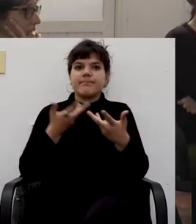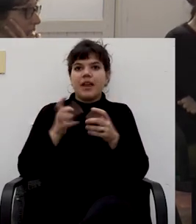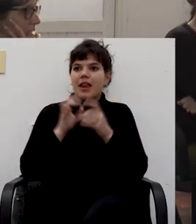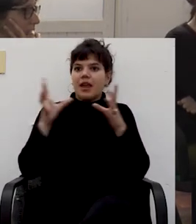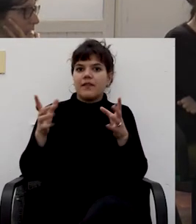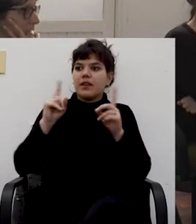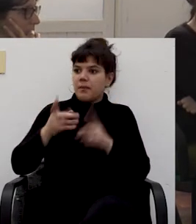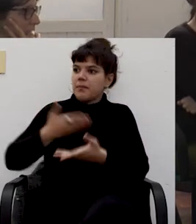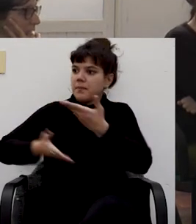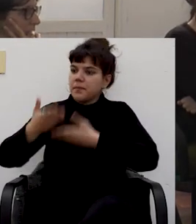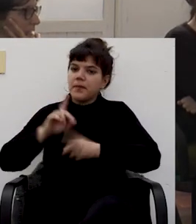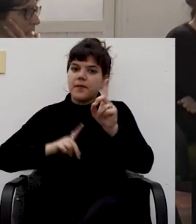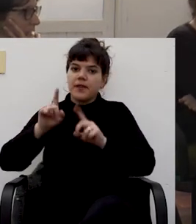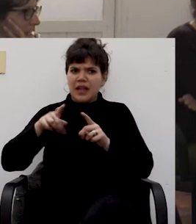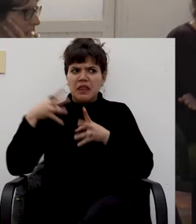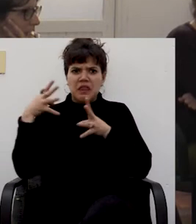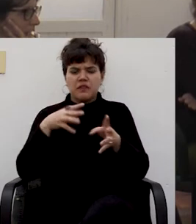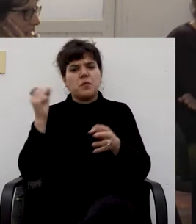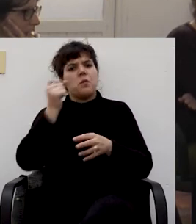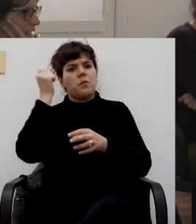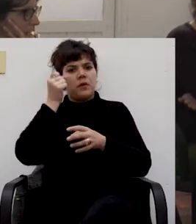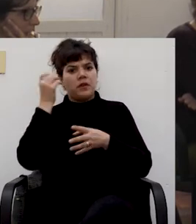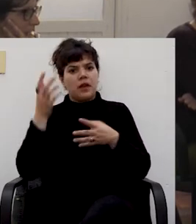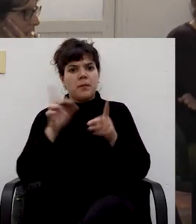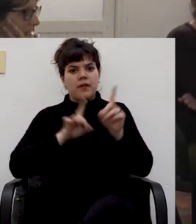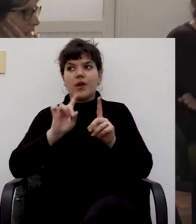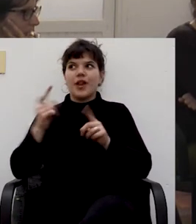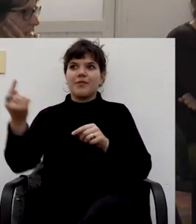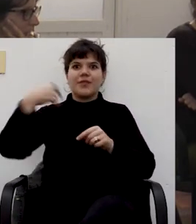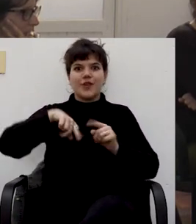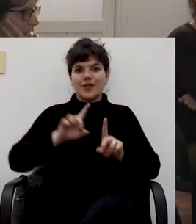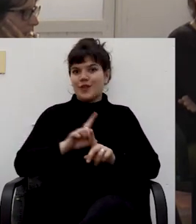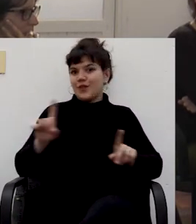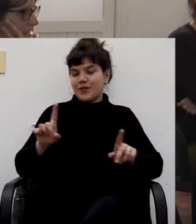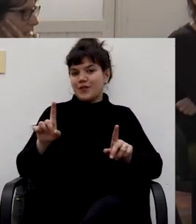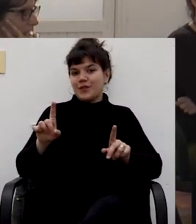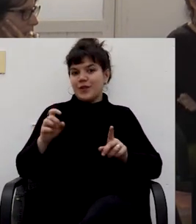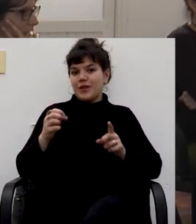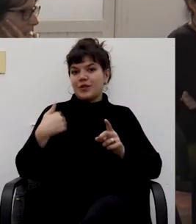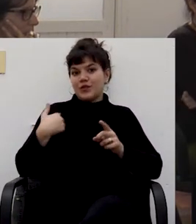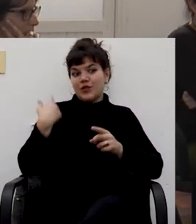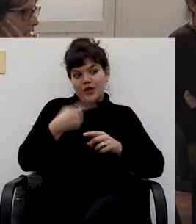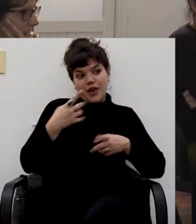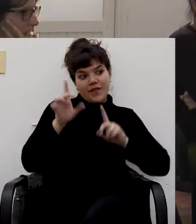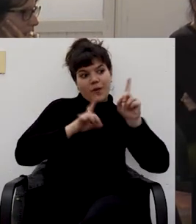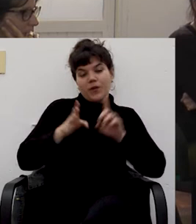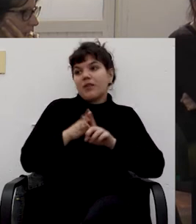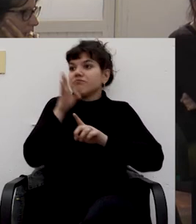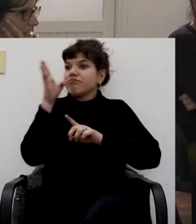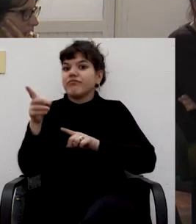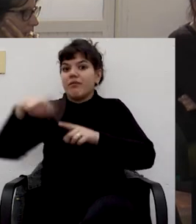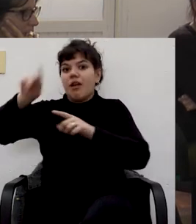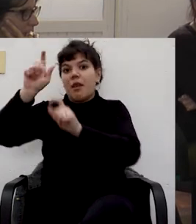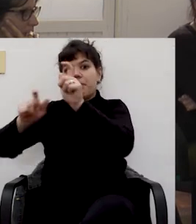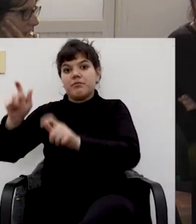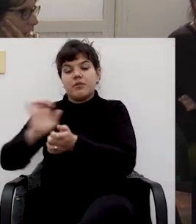este es un gran desafío para la universidad, que es que las personas no vienen a la universidad, sino que la universidad va hacia las